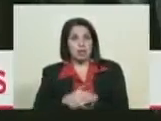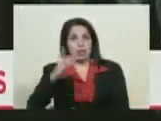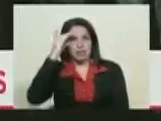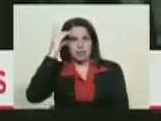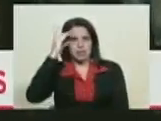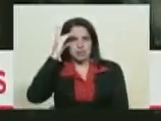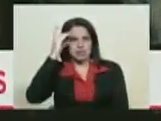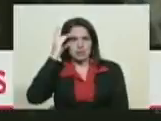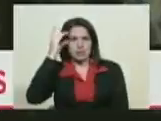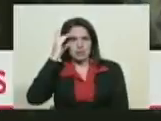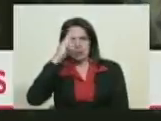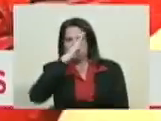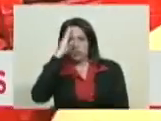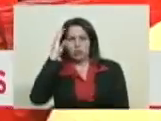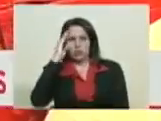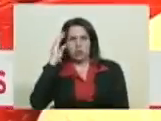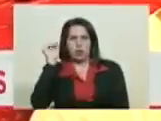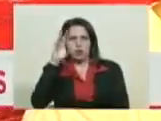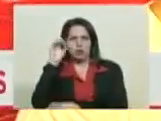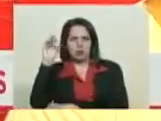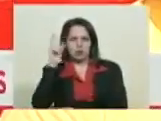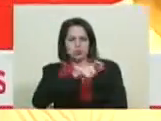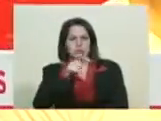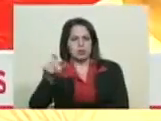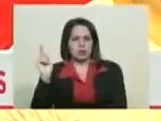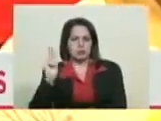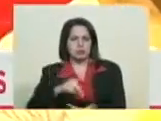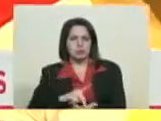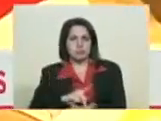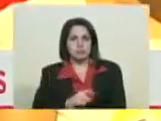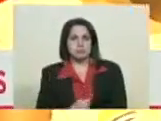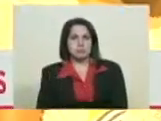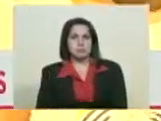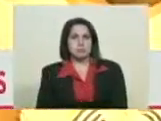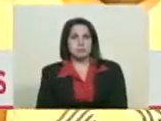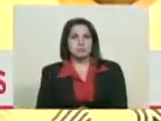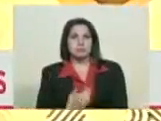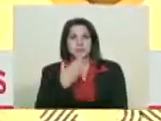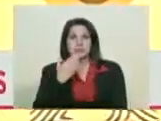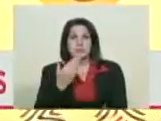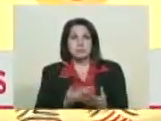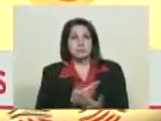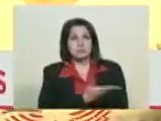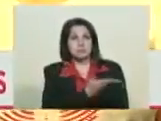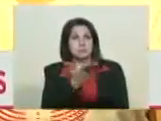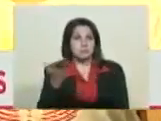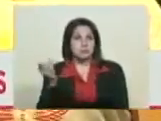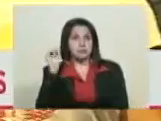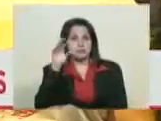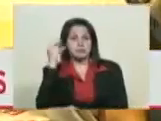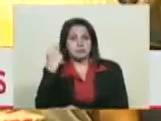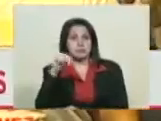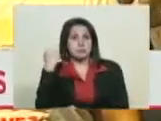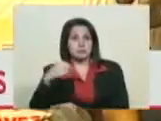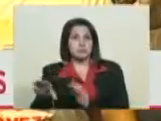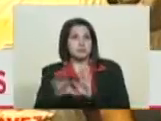Delcy, compañero Diosdado, constituyentes presentes, gracias a ustedes, a la Asamblea Nacional